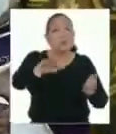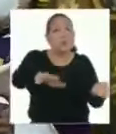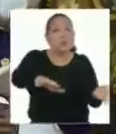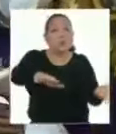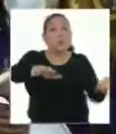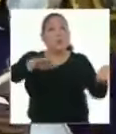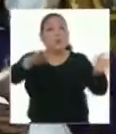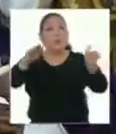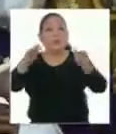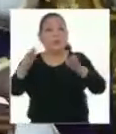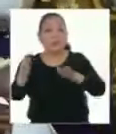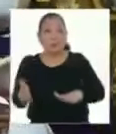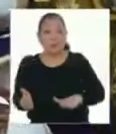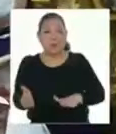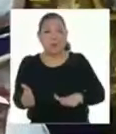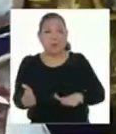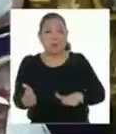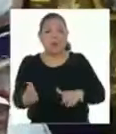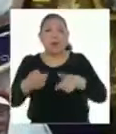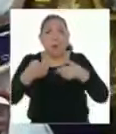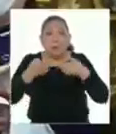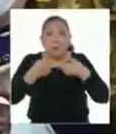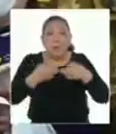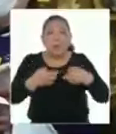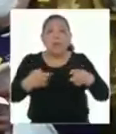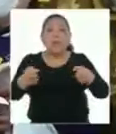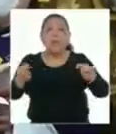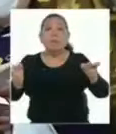Anunciamos tu muerte.